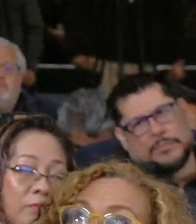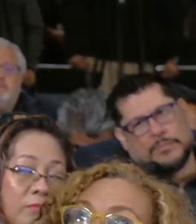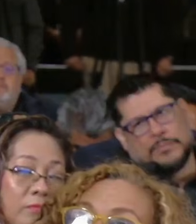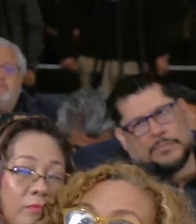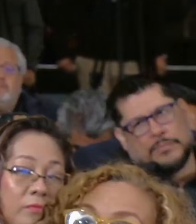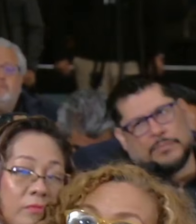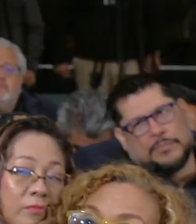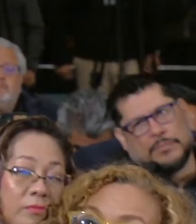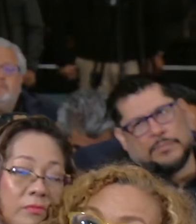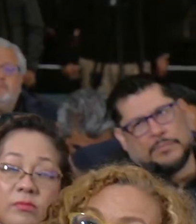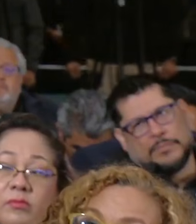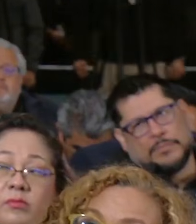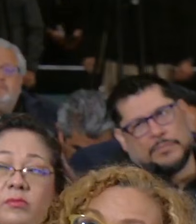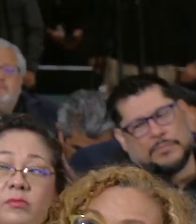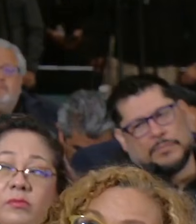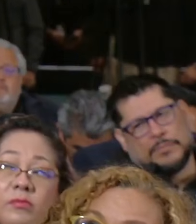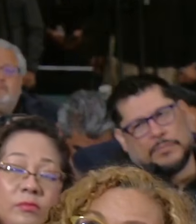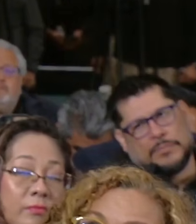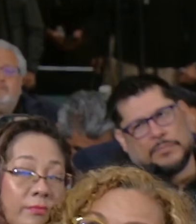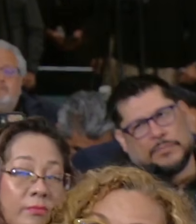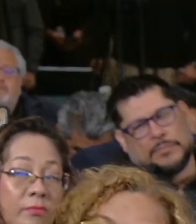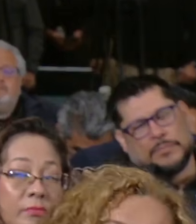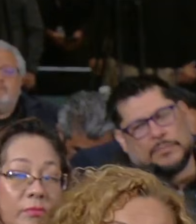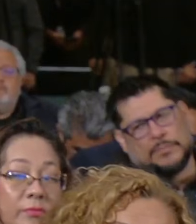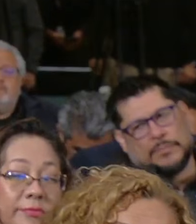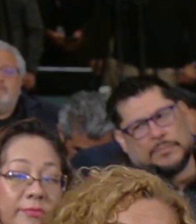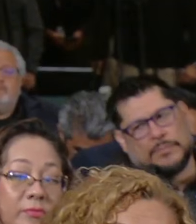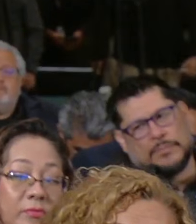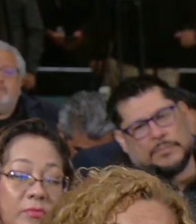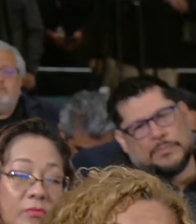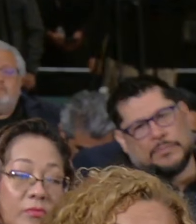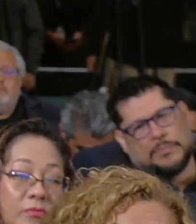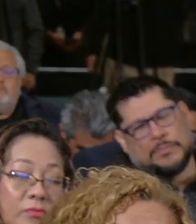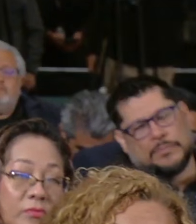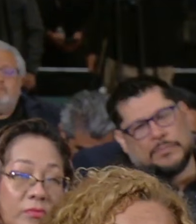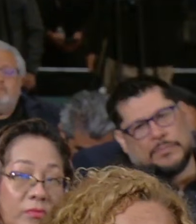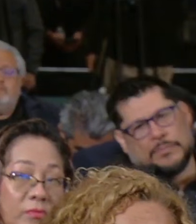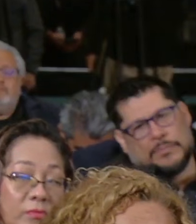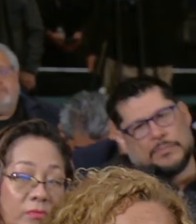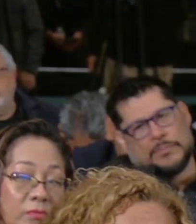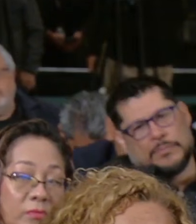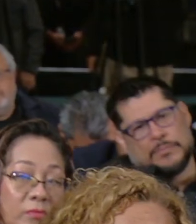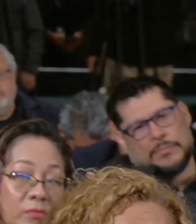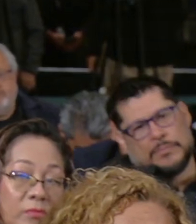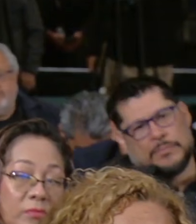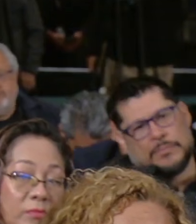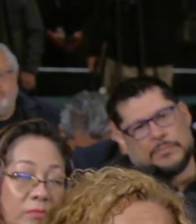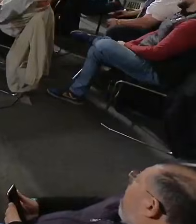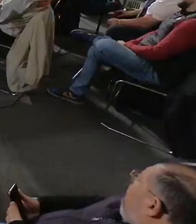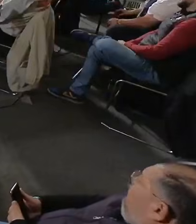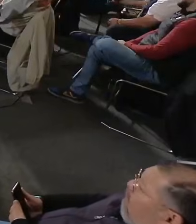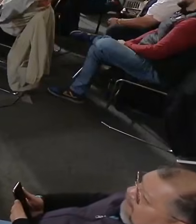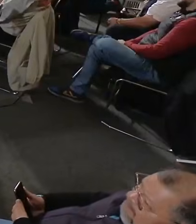to be enough to stop President Trump taking direct military action against the cartels on Mexican soil?